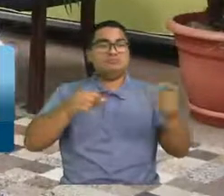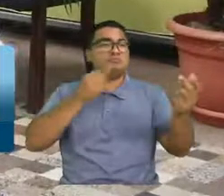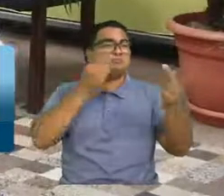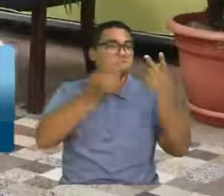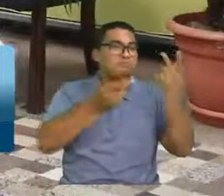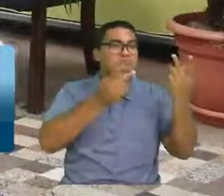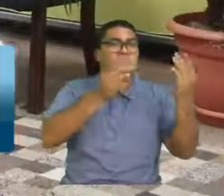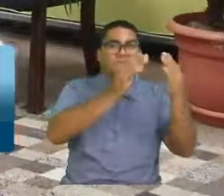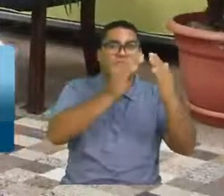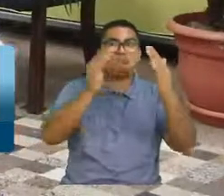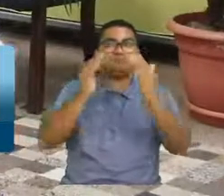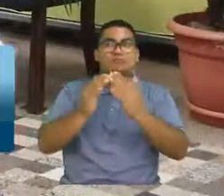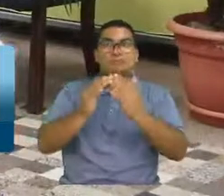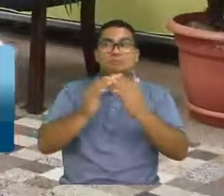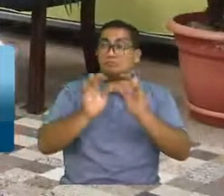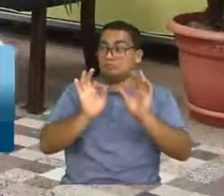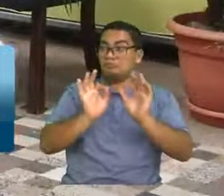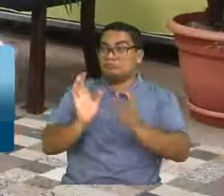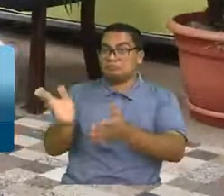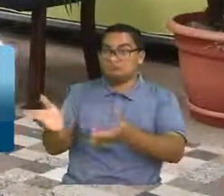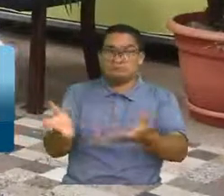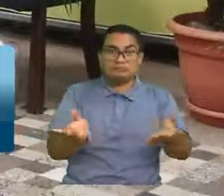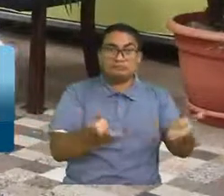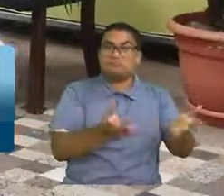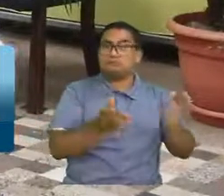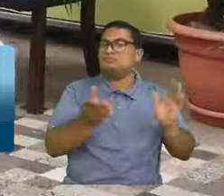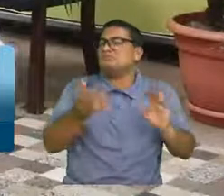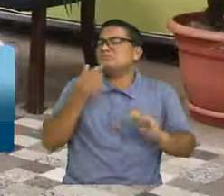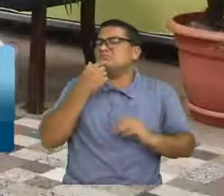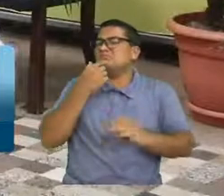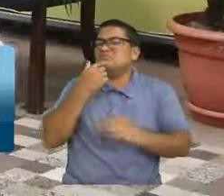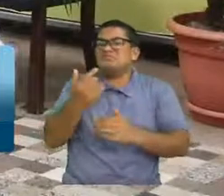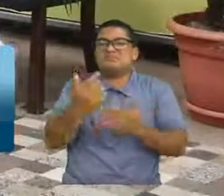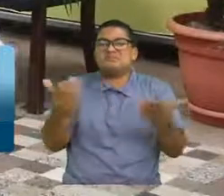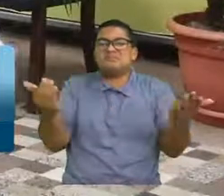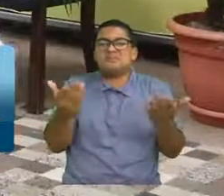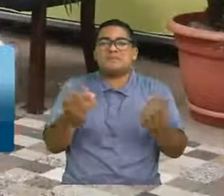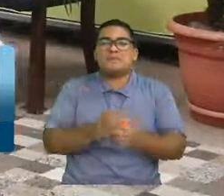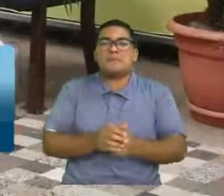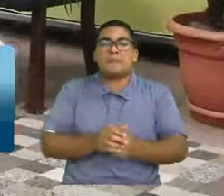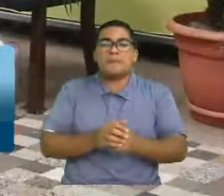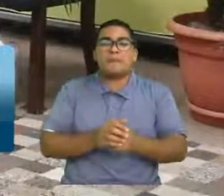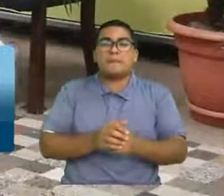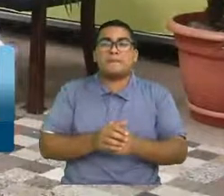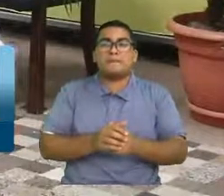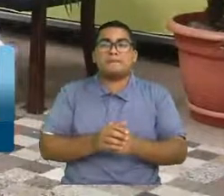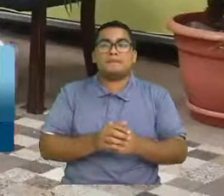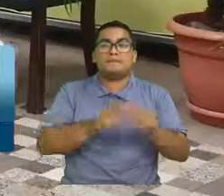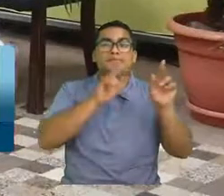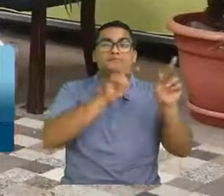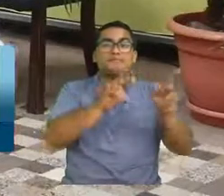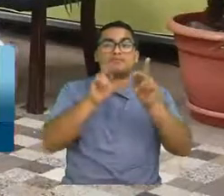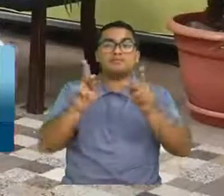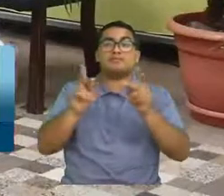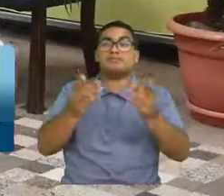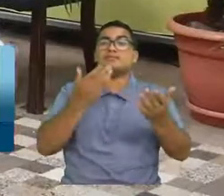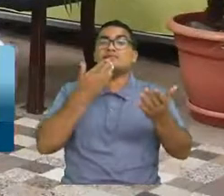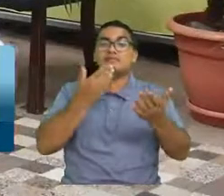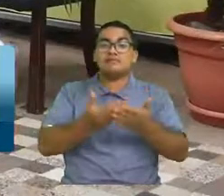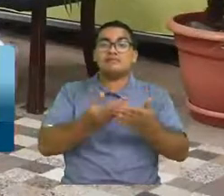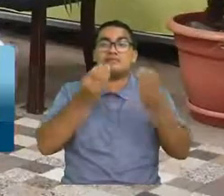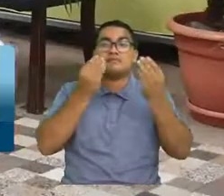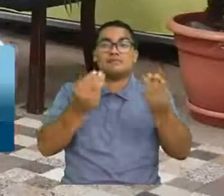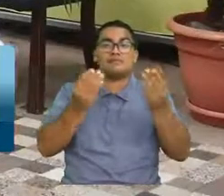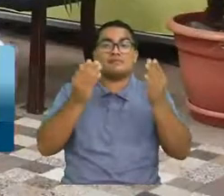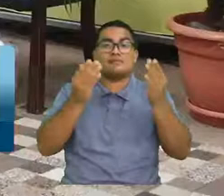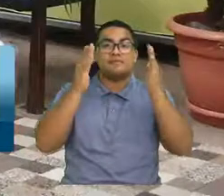ustedes han hecho? ¿Los reciben? ¿Cómo lo reciben? ¿Qué les dicen? Mire, pues la gente de la población está muy agradecida porque